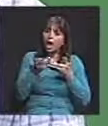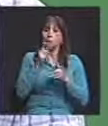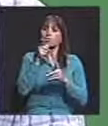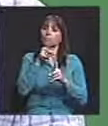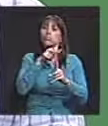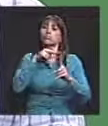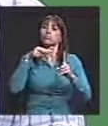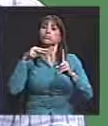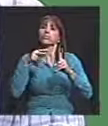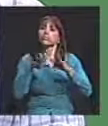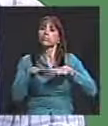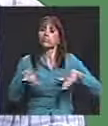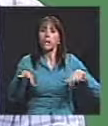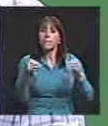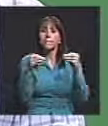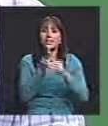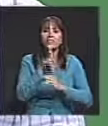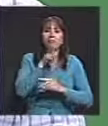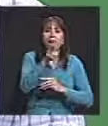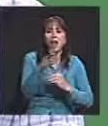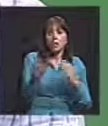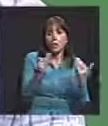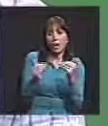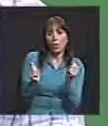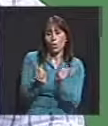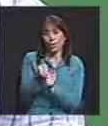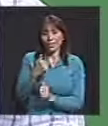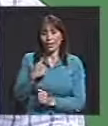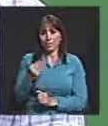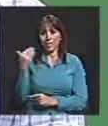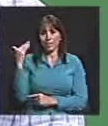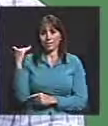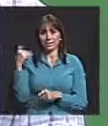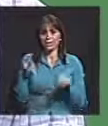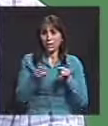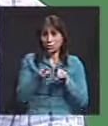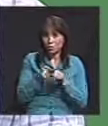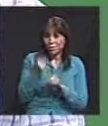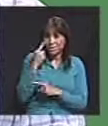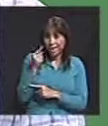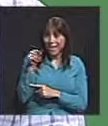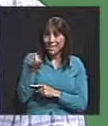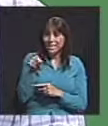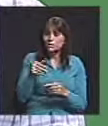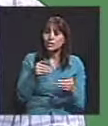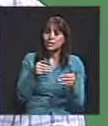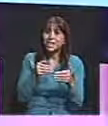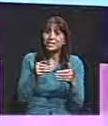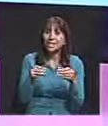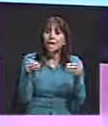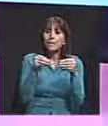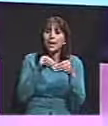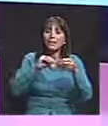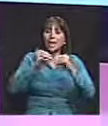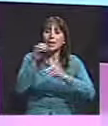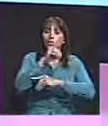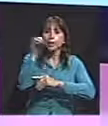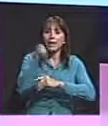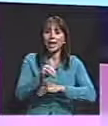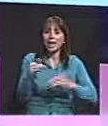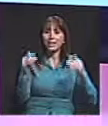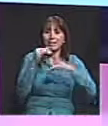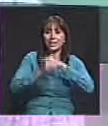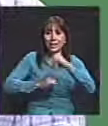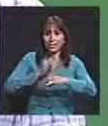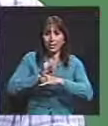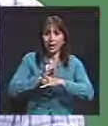muchísimo más real del que podíamos tener antes. Inclusive, vea que se acerca muchísimo más también a los parámetros internacionales. La Organización